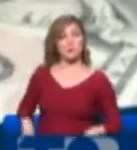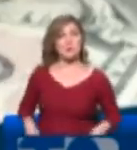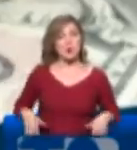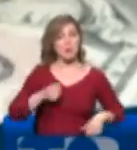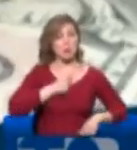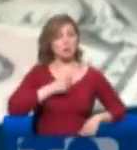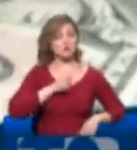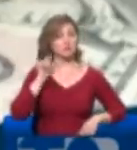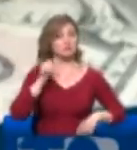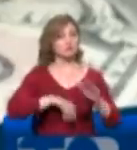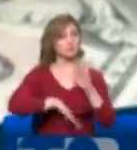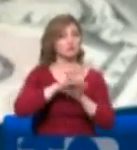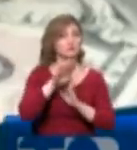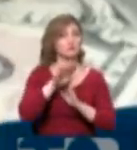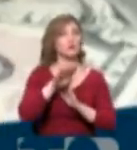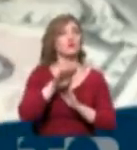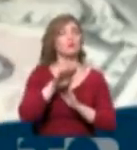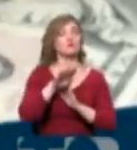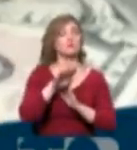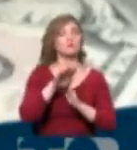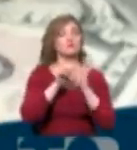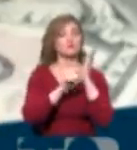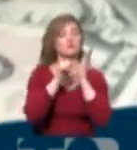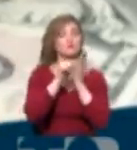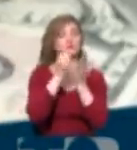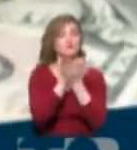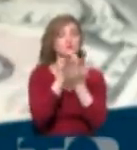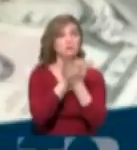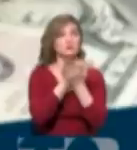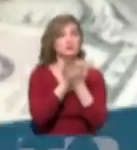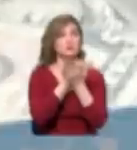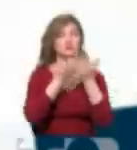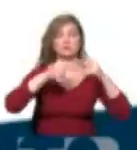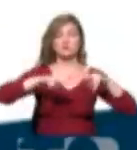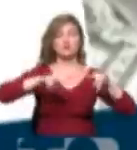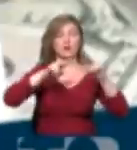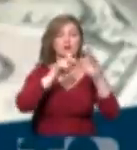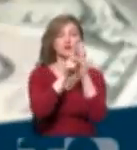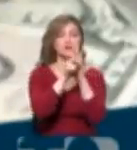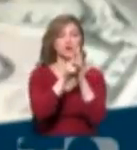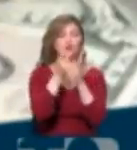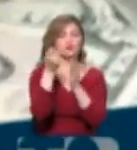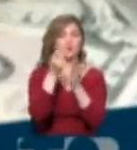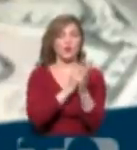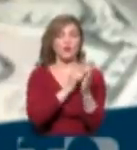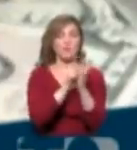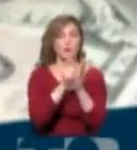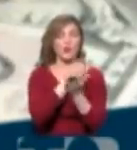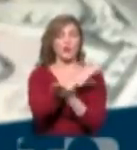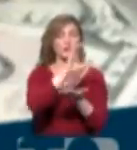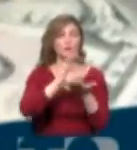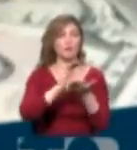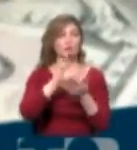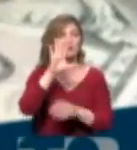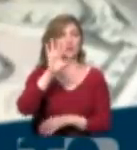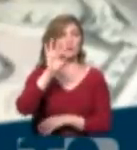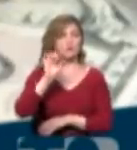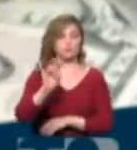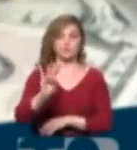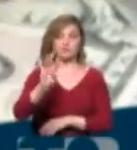$399,753, compuestos en su mayoría por ingresos del Ministerio de Economía, pero también hay depósitos en efectivo, por